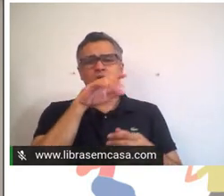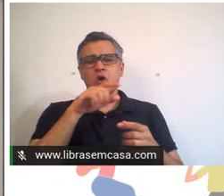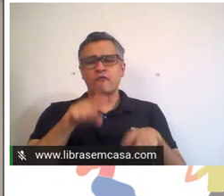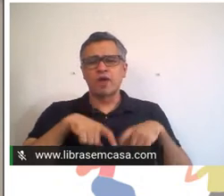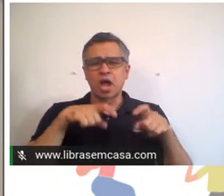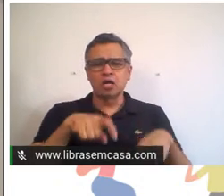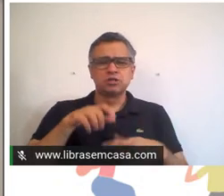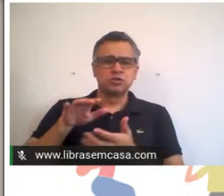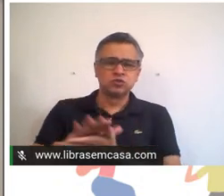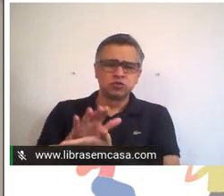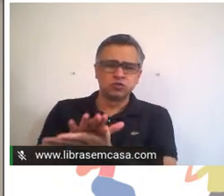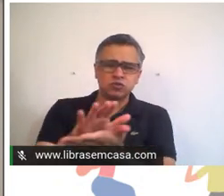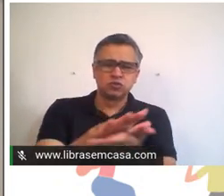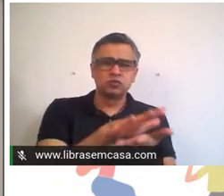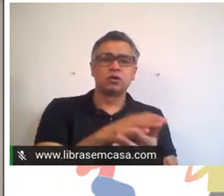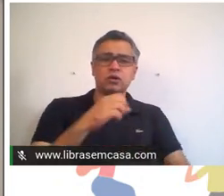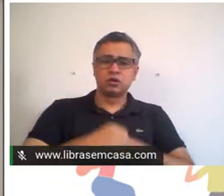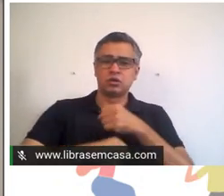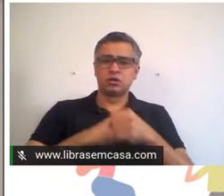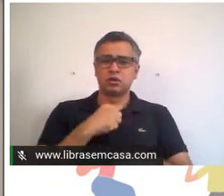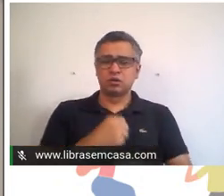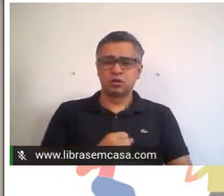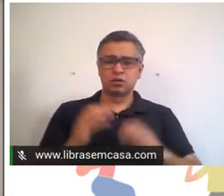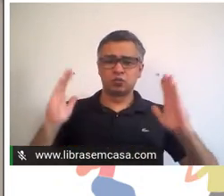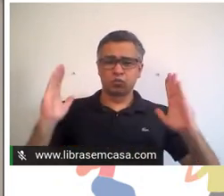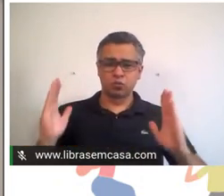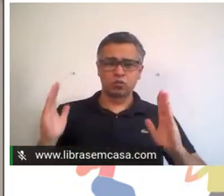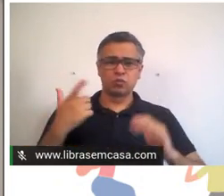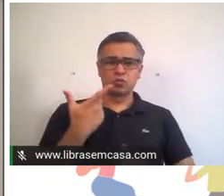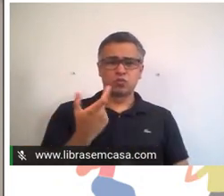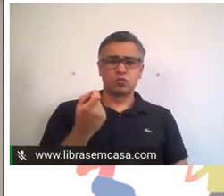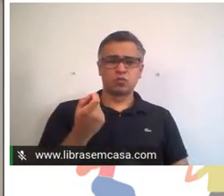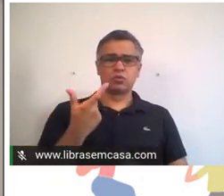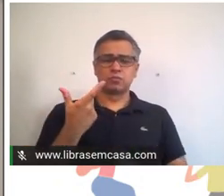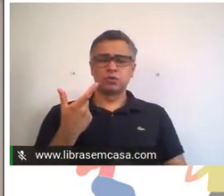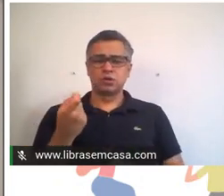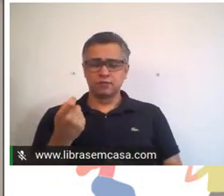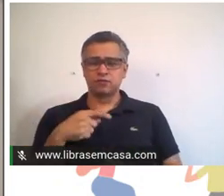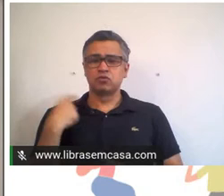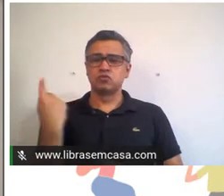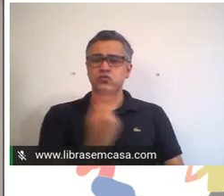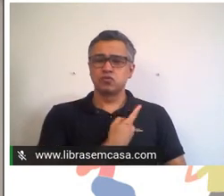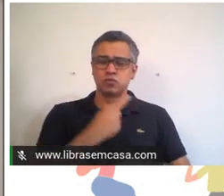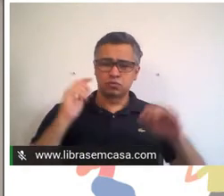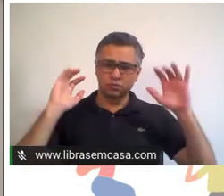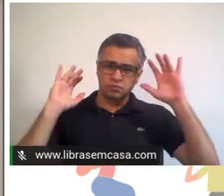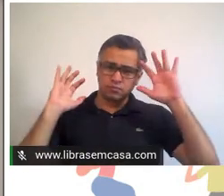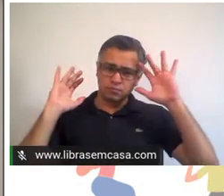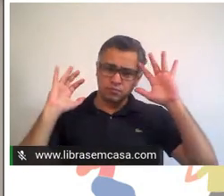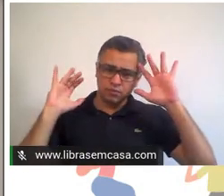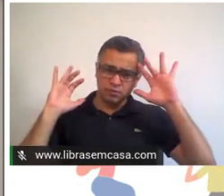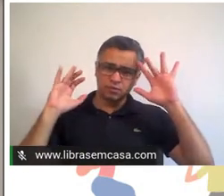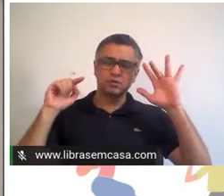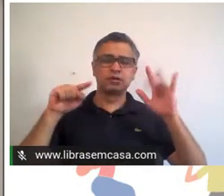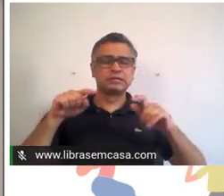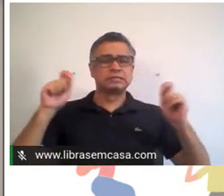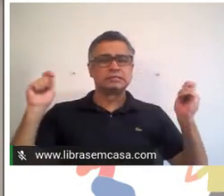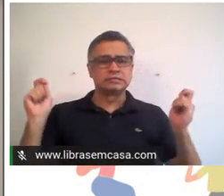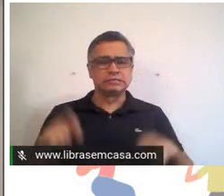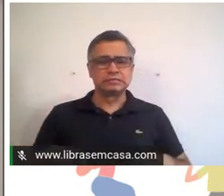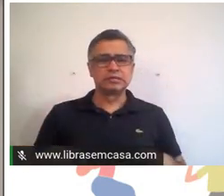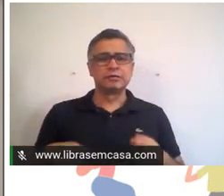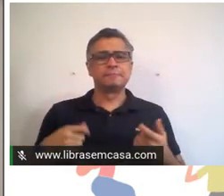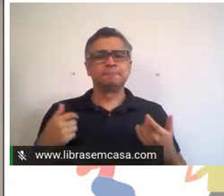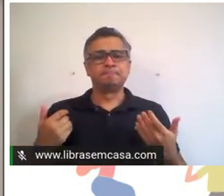Estamos en 2020 y seguimos pensando que eso es un negocio posible, a pesar